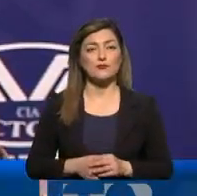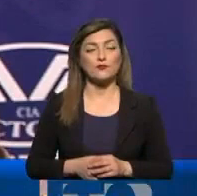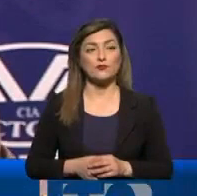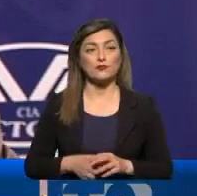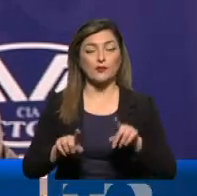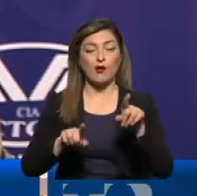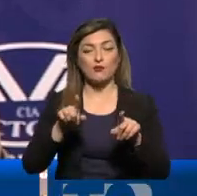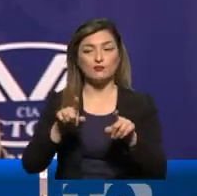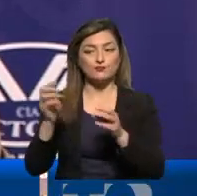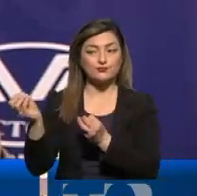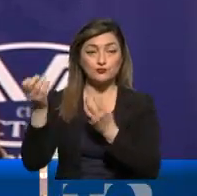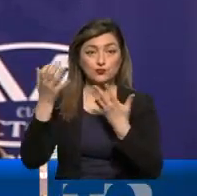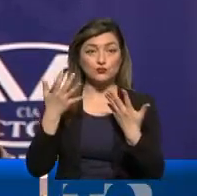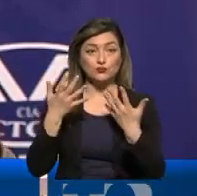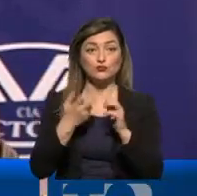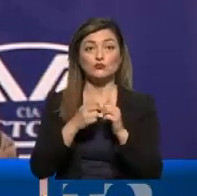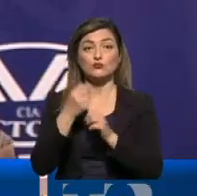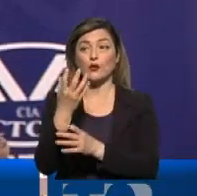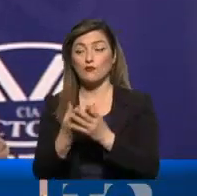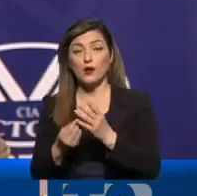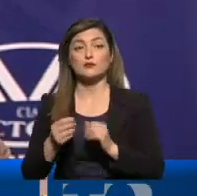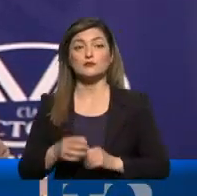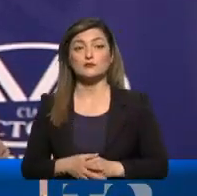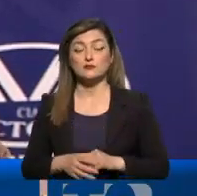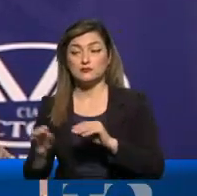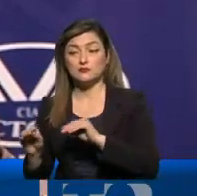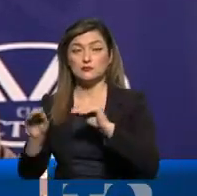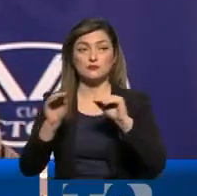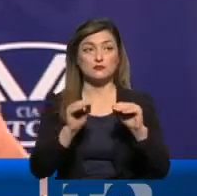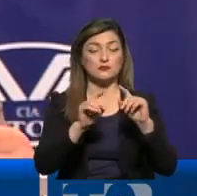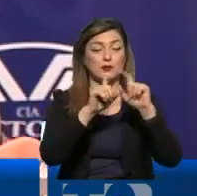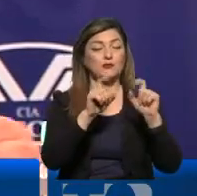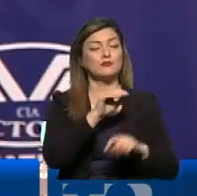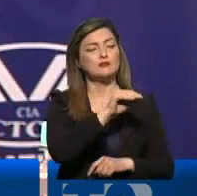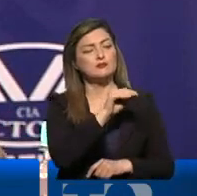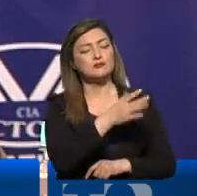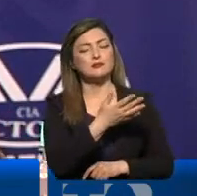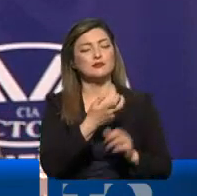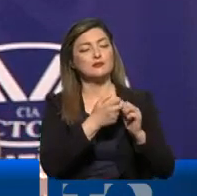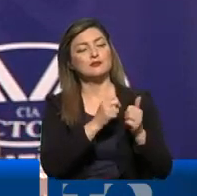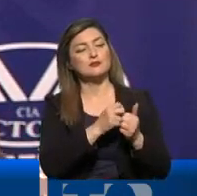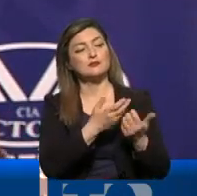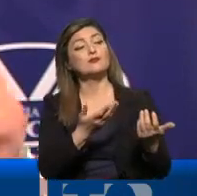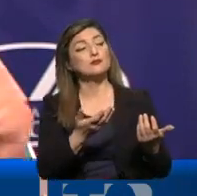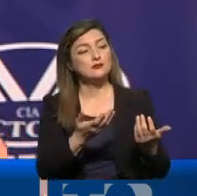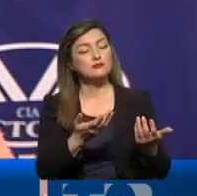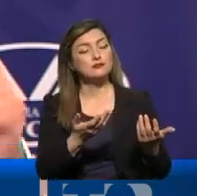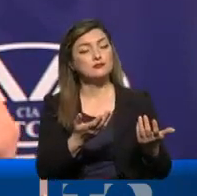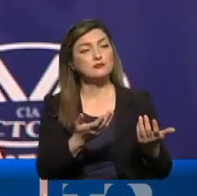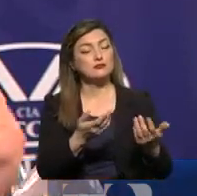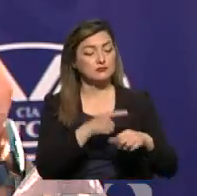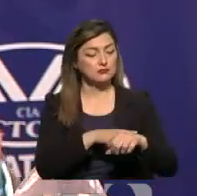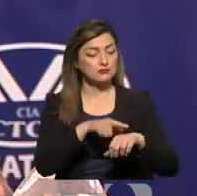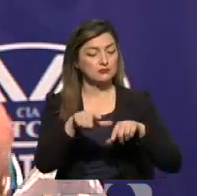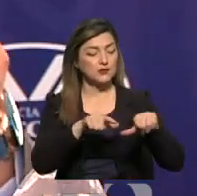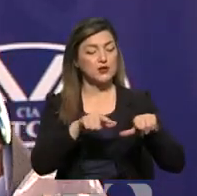reportes de alguna incidencia que les trasladamos a las operadoras y les decimos tenemos este registro al ahora